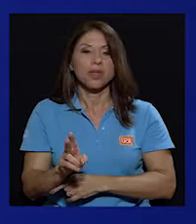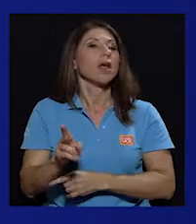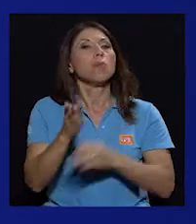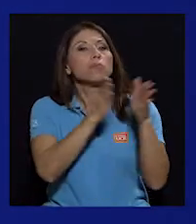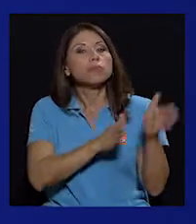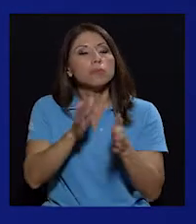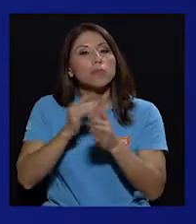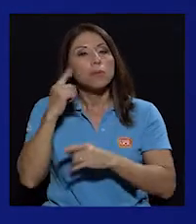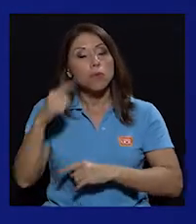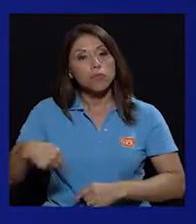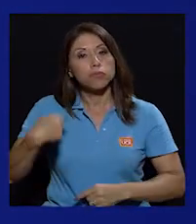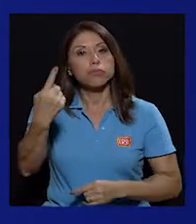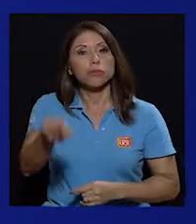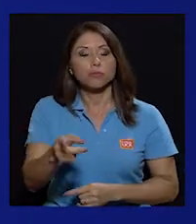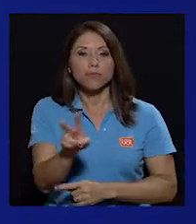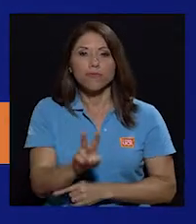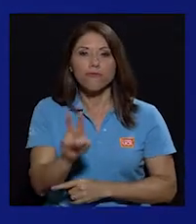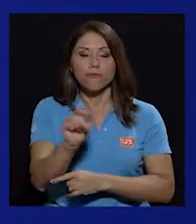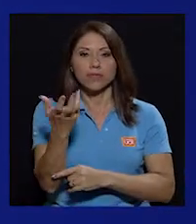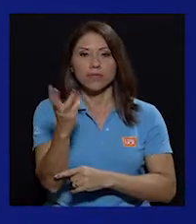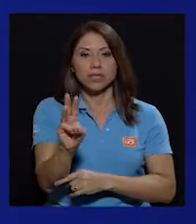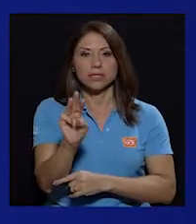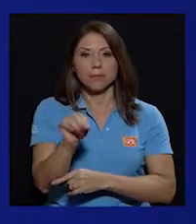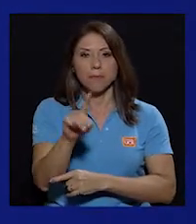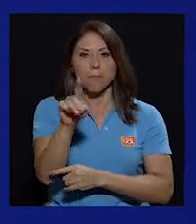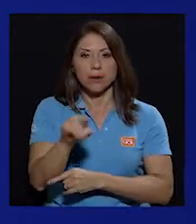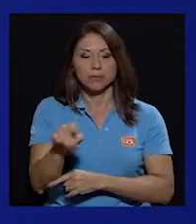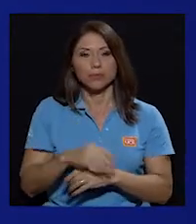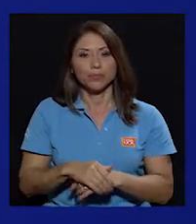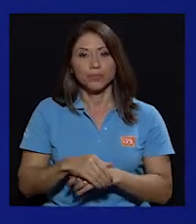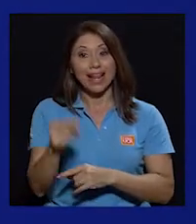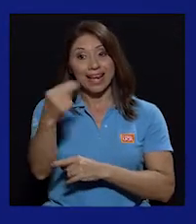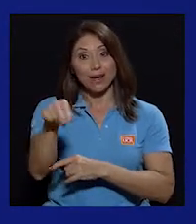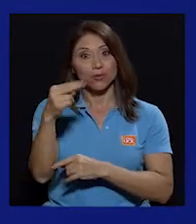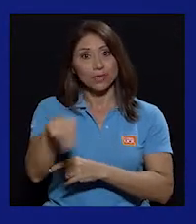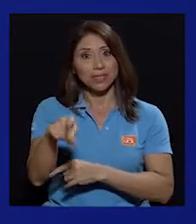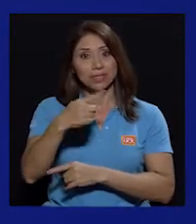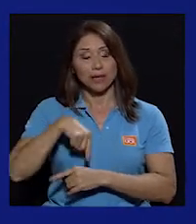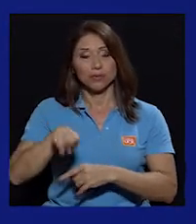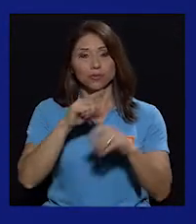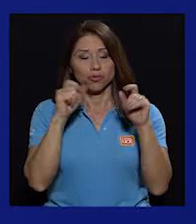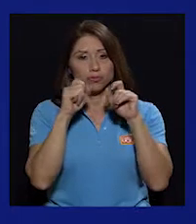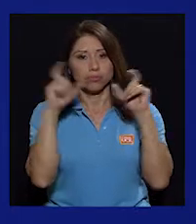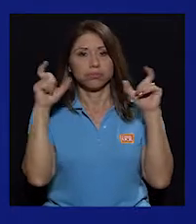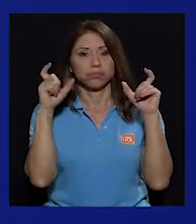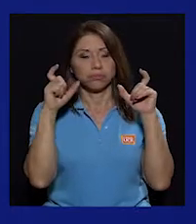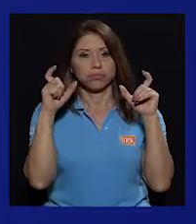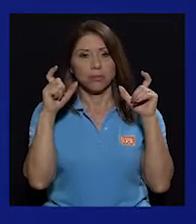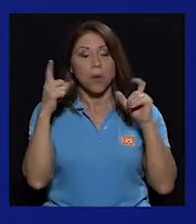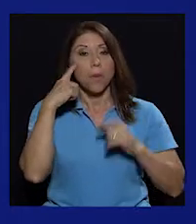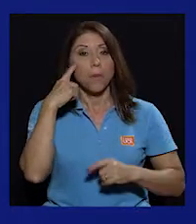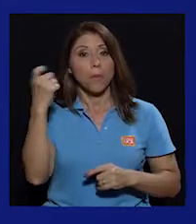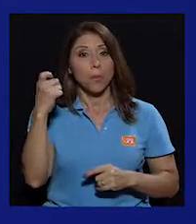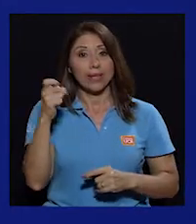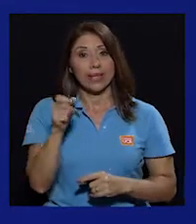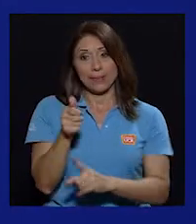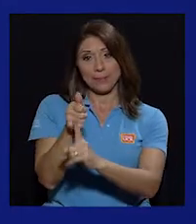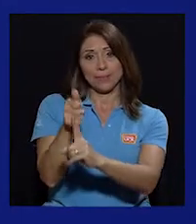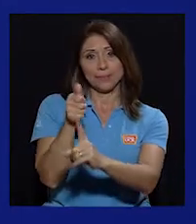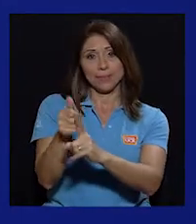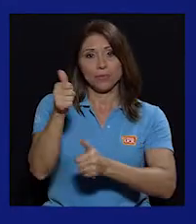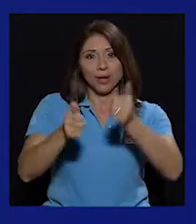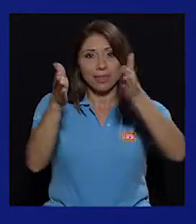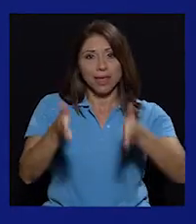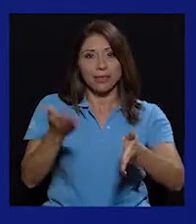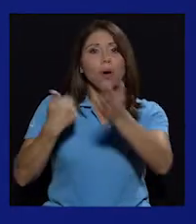Rica, programado para el próximo viernes 16 de marzo. La noticia nos toma de sorpresa, pues el